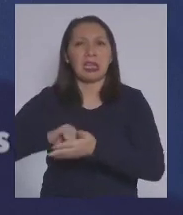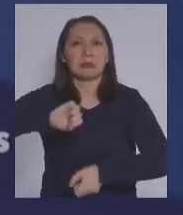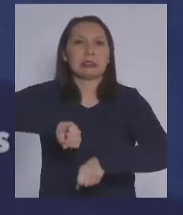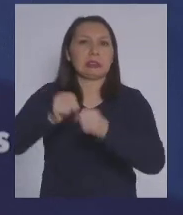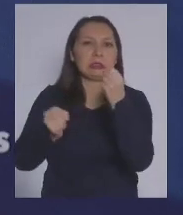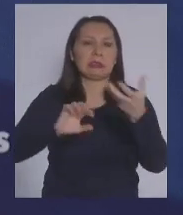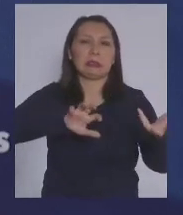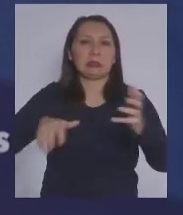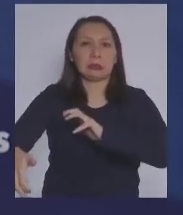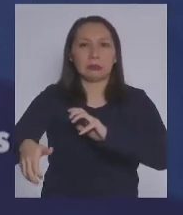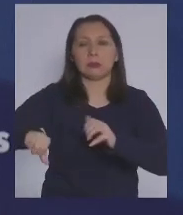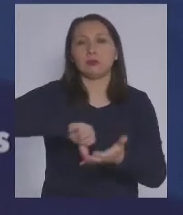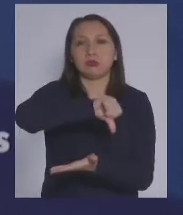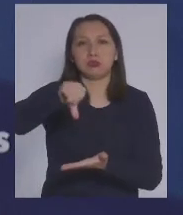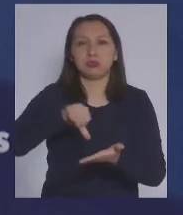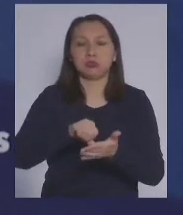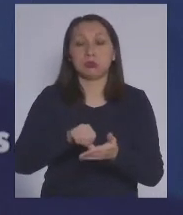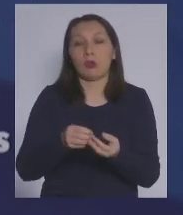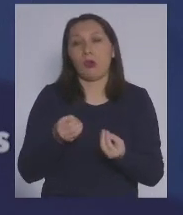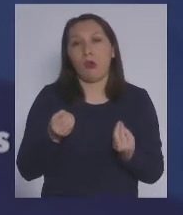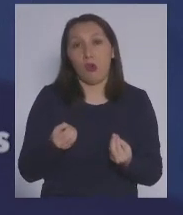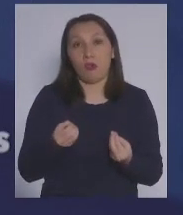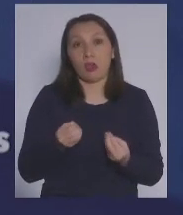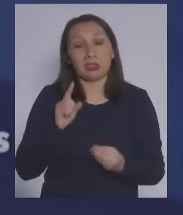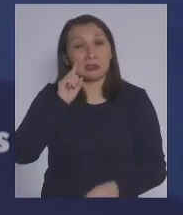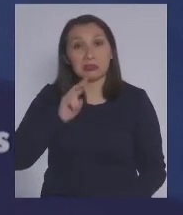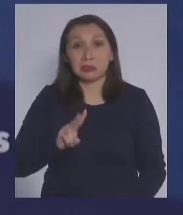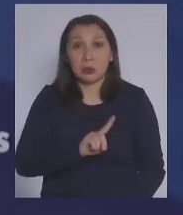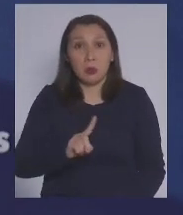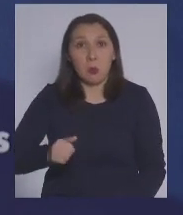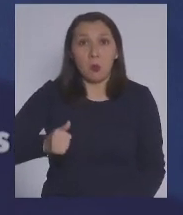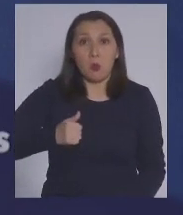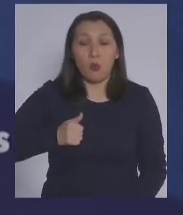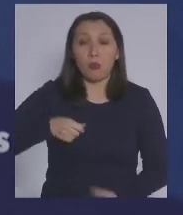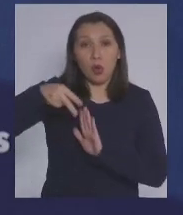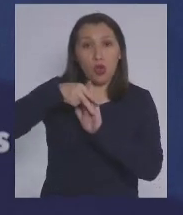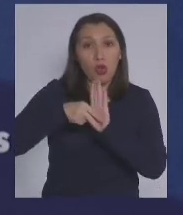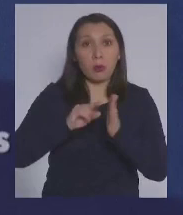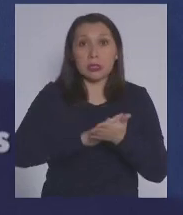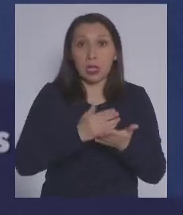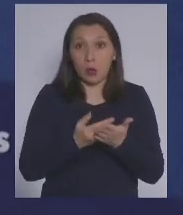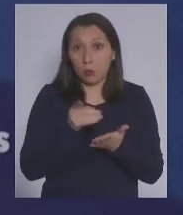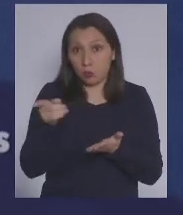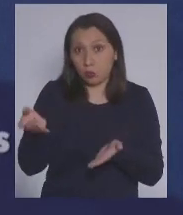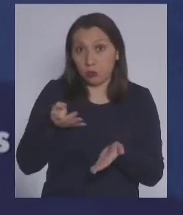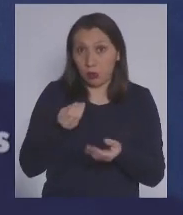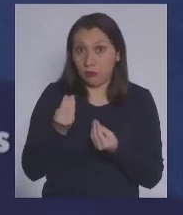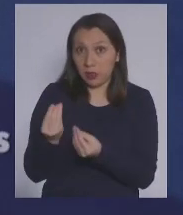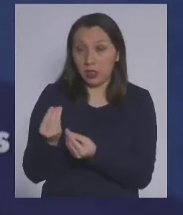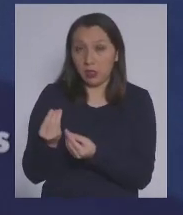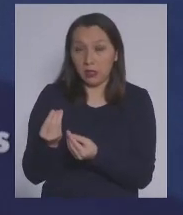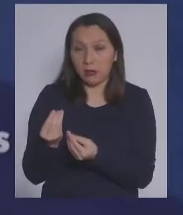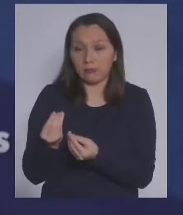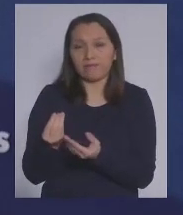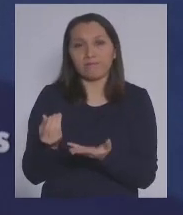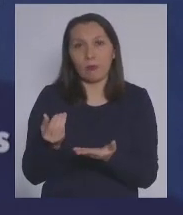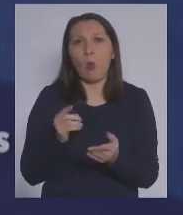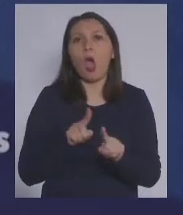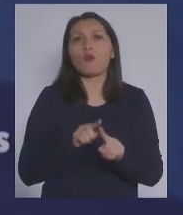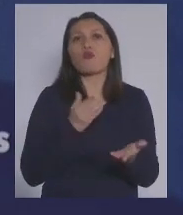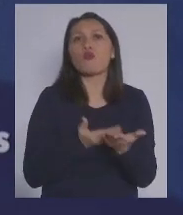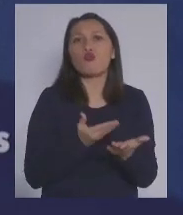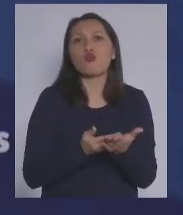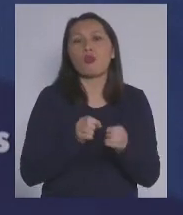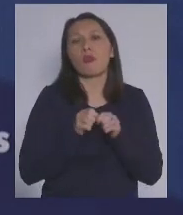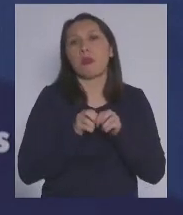vandalizan la ciudad y obviamente que al no cumplir las normas sanitarias como muy muy bien dice usted favorecen la